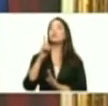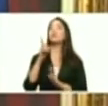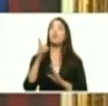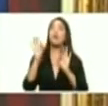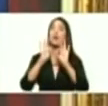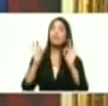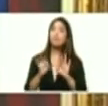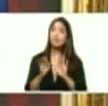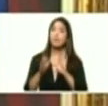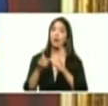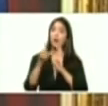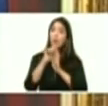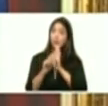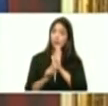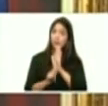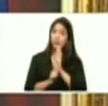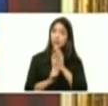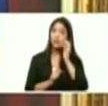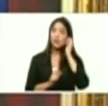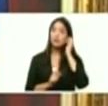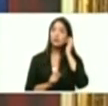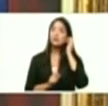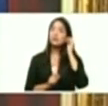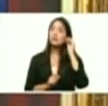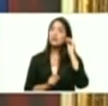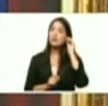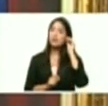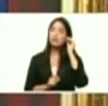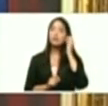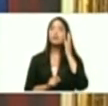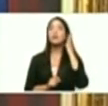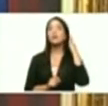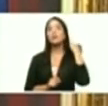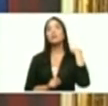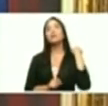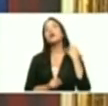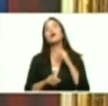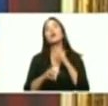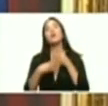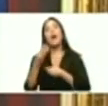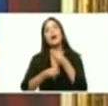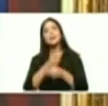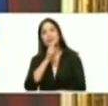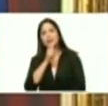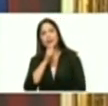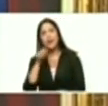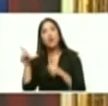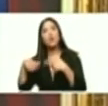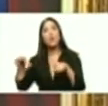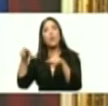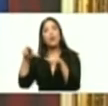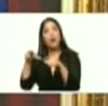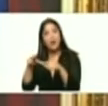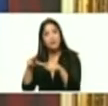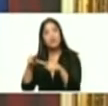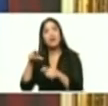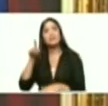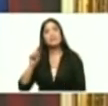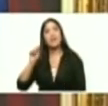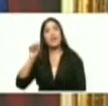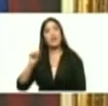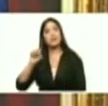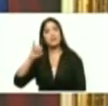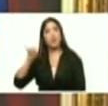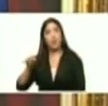doctrina constitucional, la hace la sala constitucional, del Tribunal Supremo de Justicia, como es establecido en esta